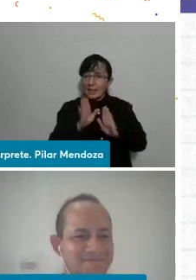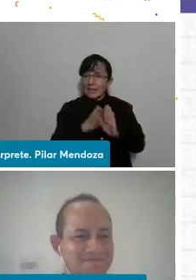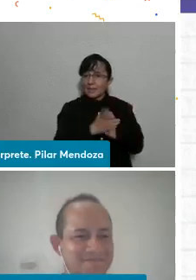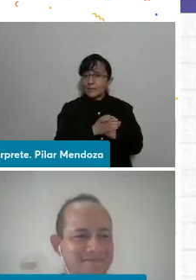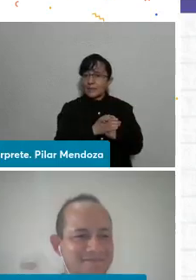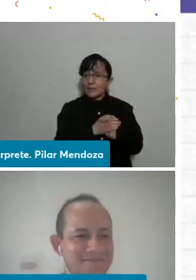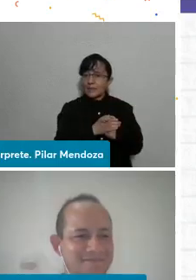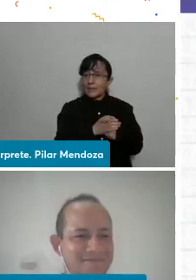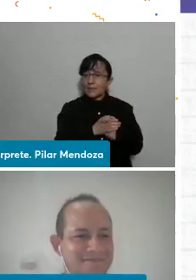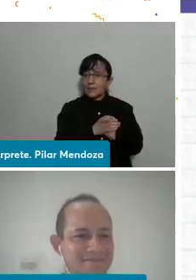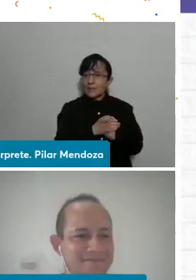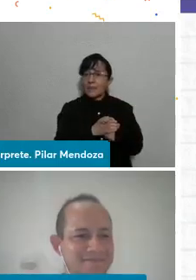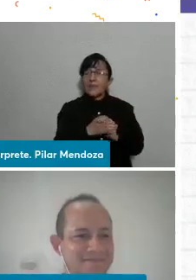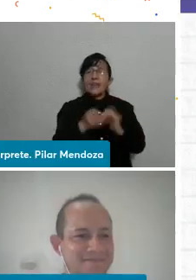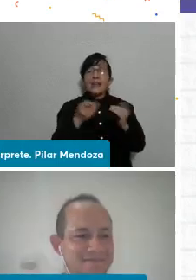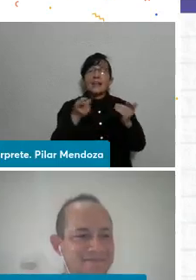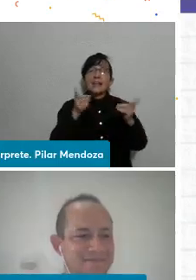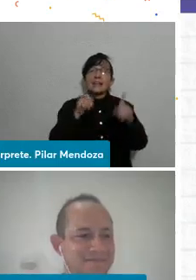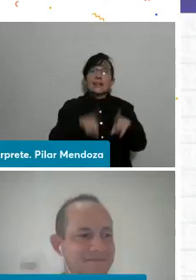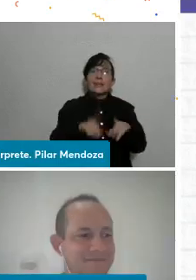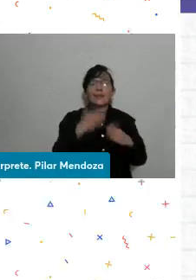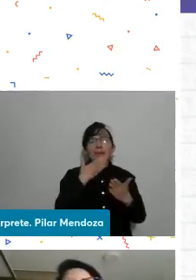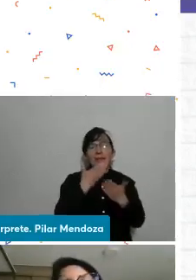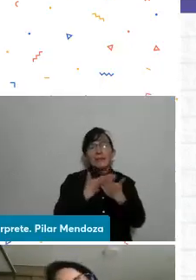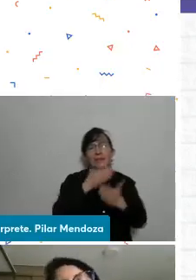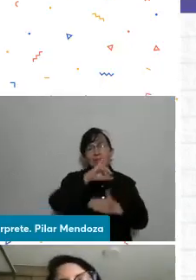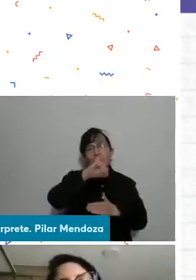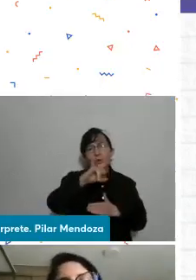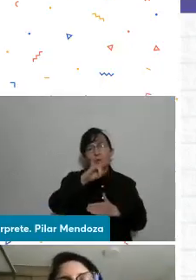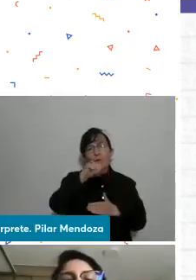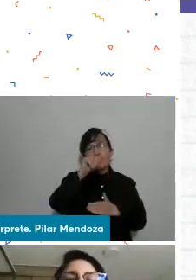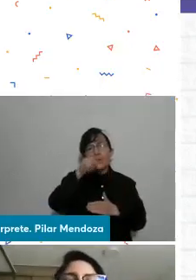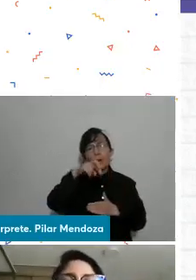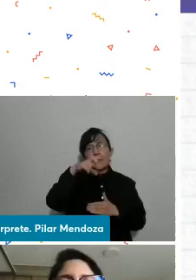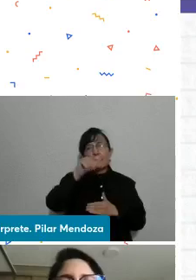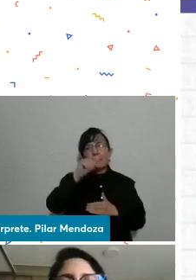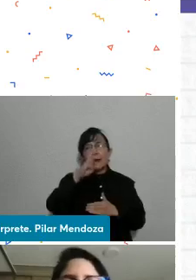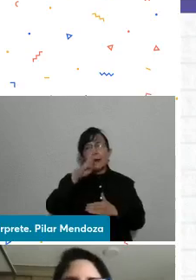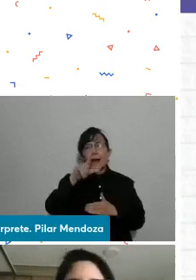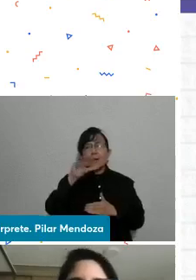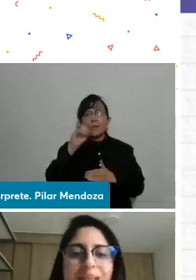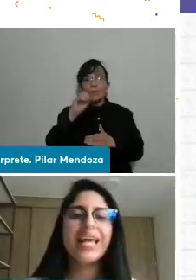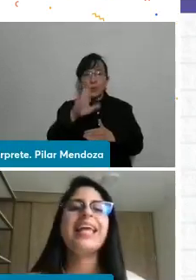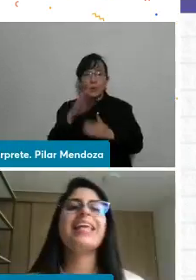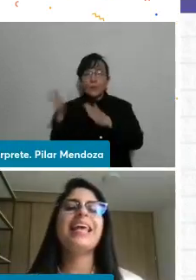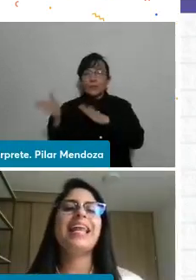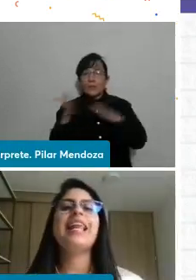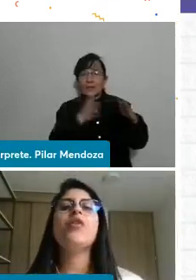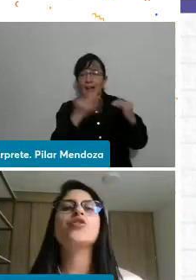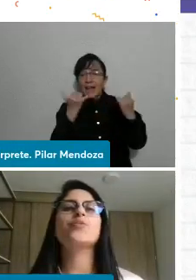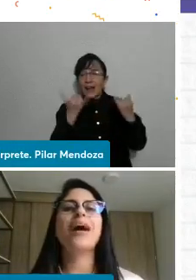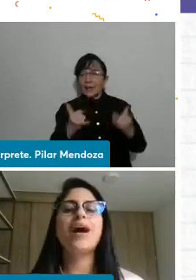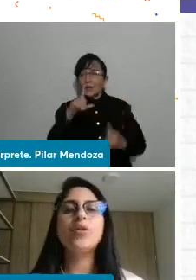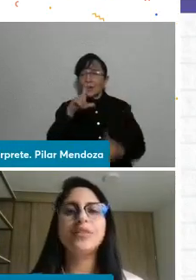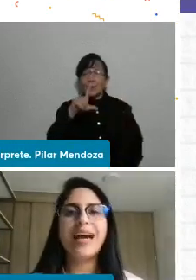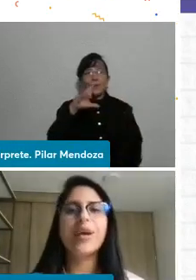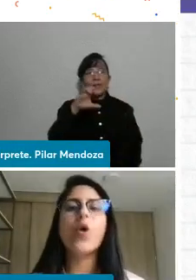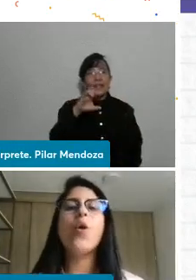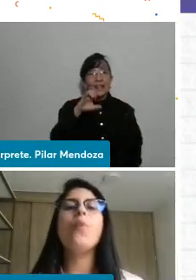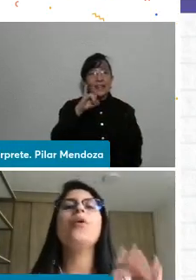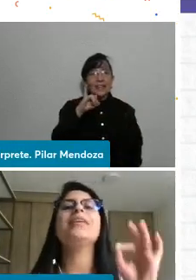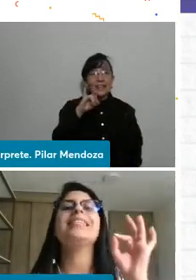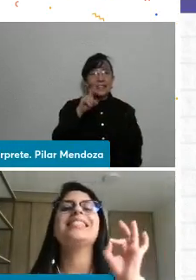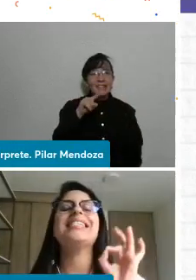Bueno, muchísimas gracias, profe Juan Pablo. Voy a continuar con la profesora Lacy Menjura, ¿quién nos va a